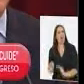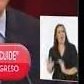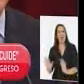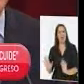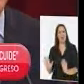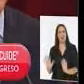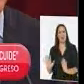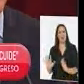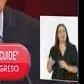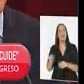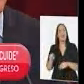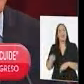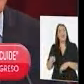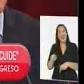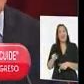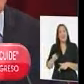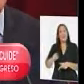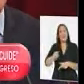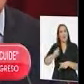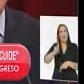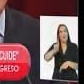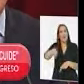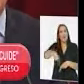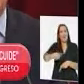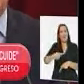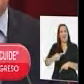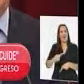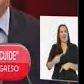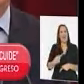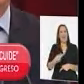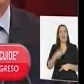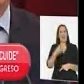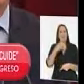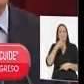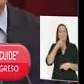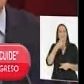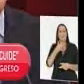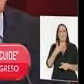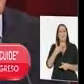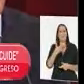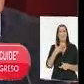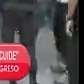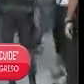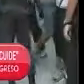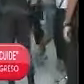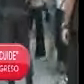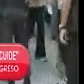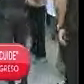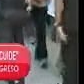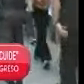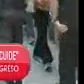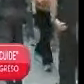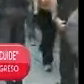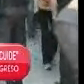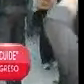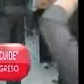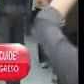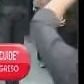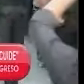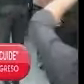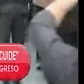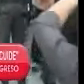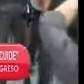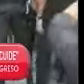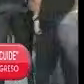estamos concediendo al maestro. ¿Y vos sentís que están bien representados, ¿no? Digamos que los gremios se han manejado bien, porque te escuché hablar muy dura con respecto a